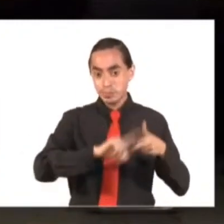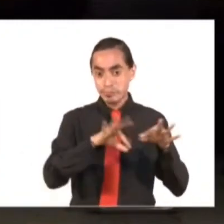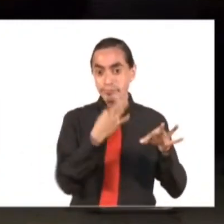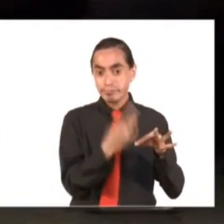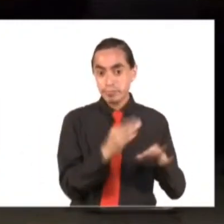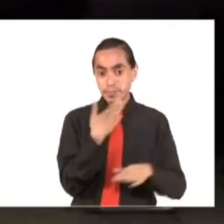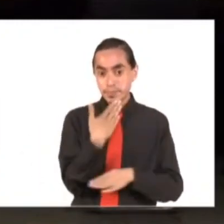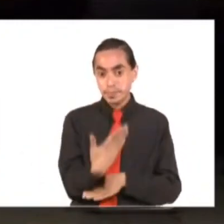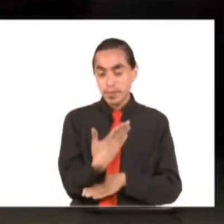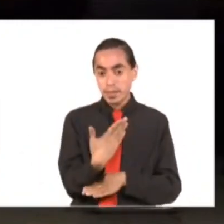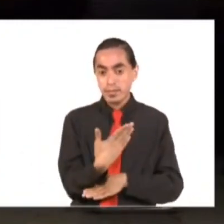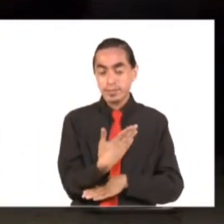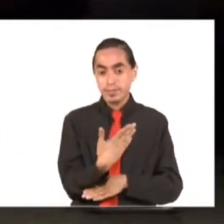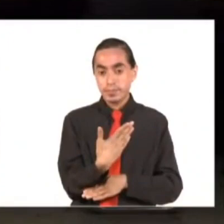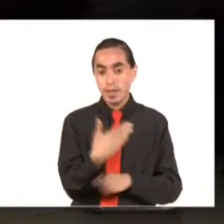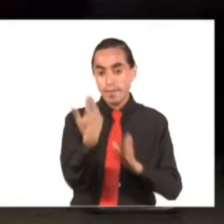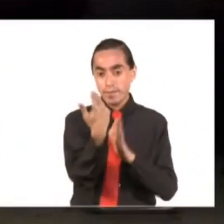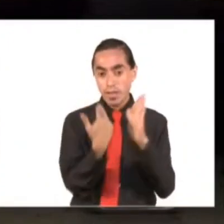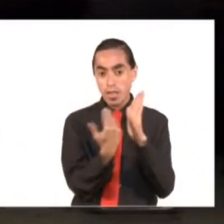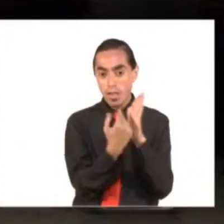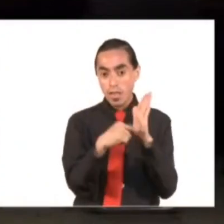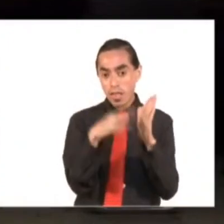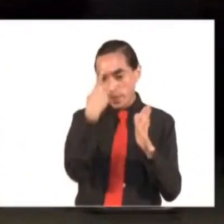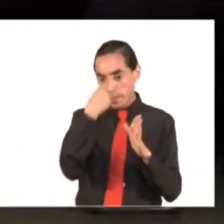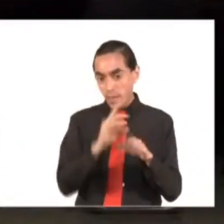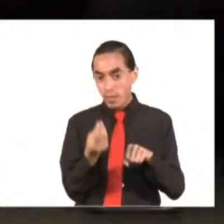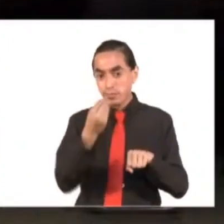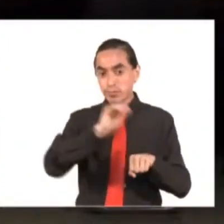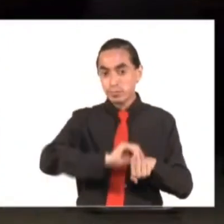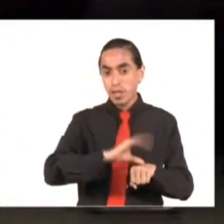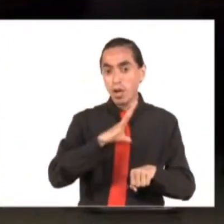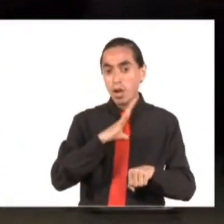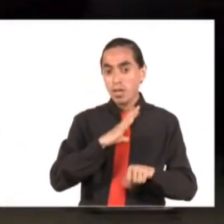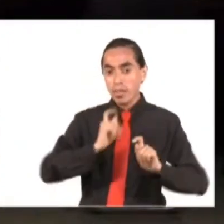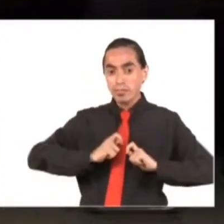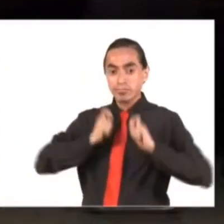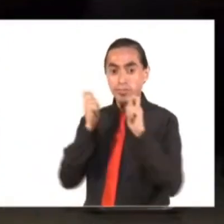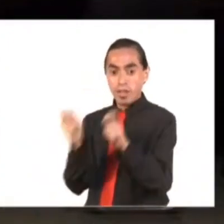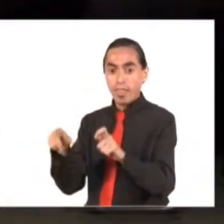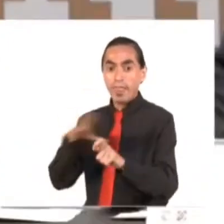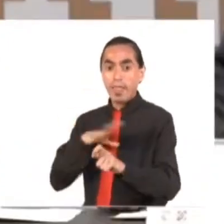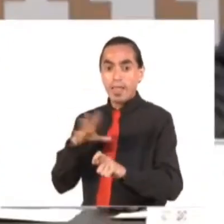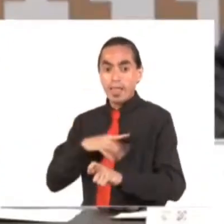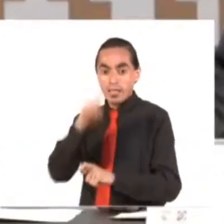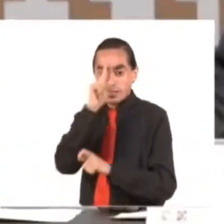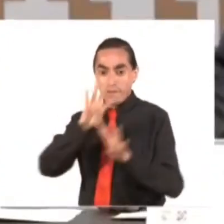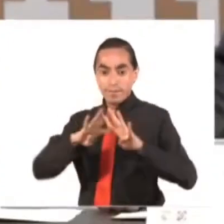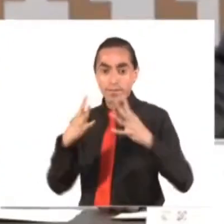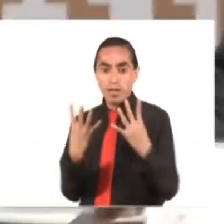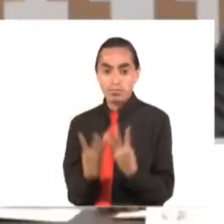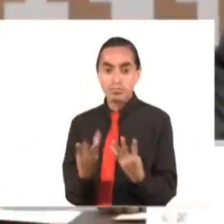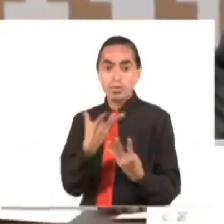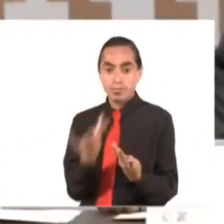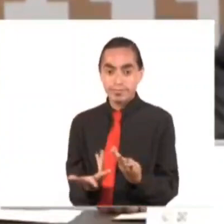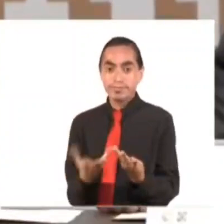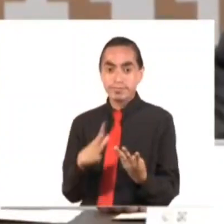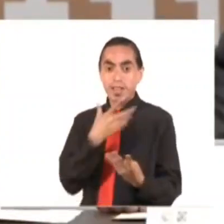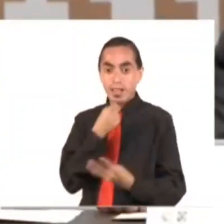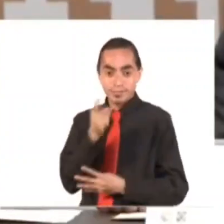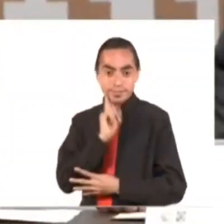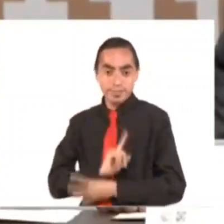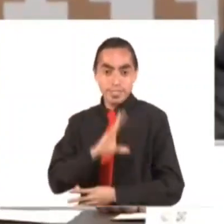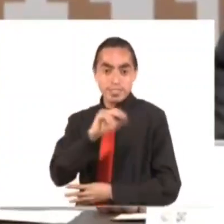punto para la instalación es la toma de protesta de las consejeras y consejeros del CESA para el